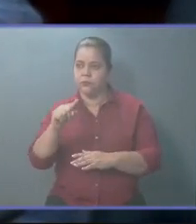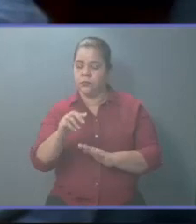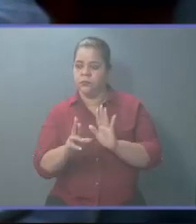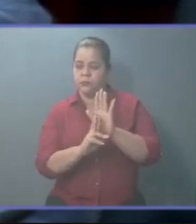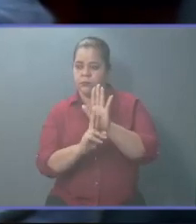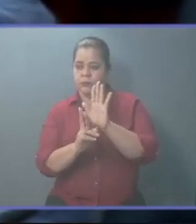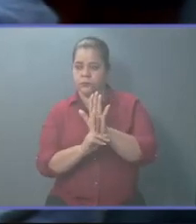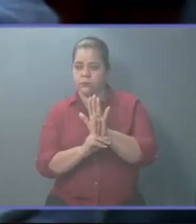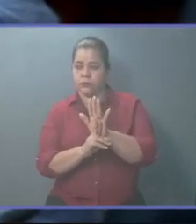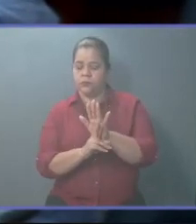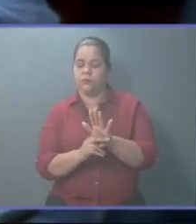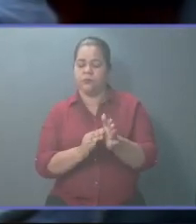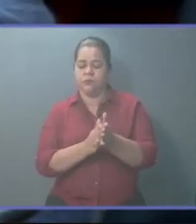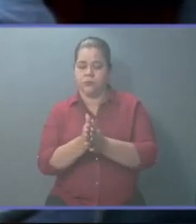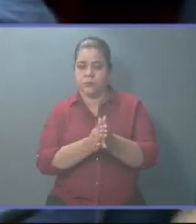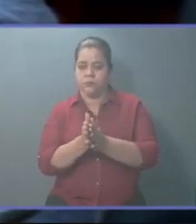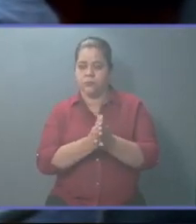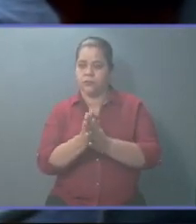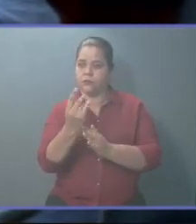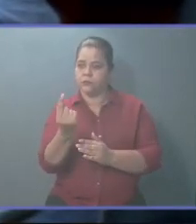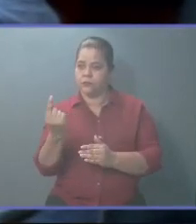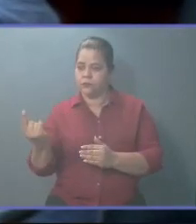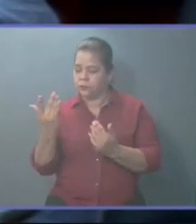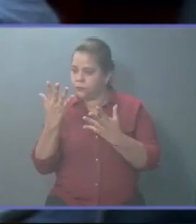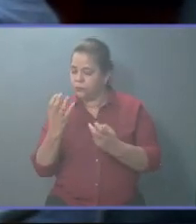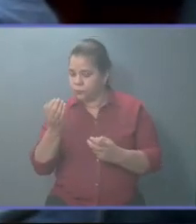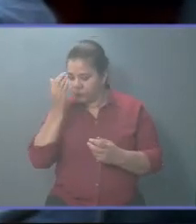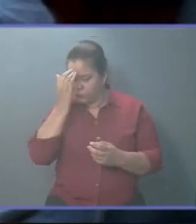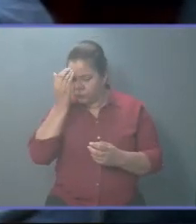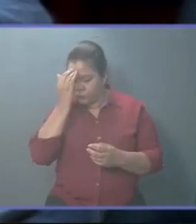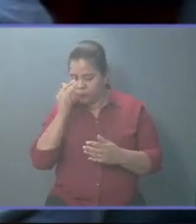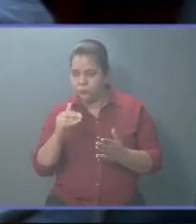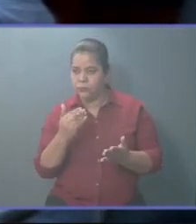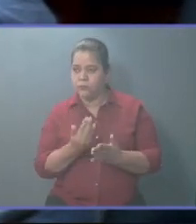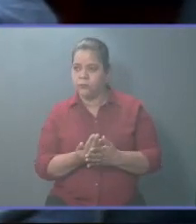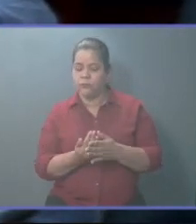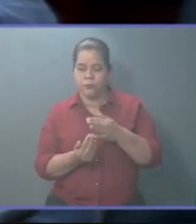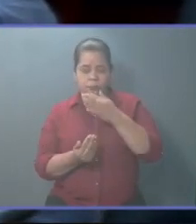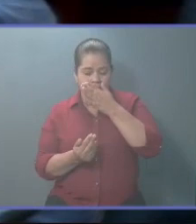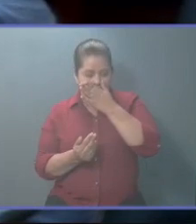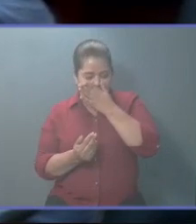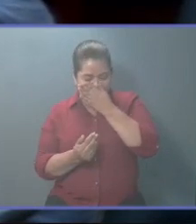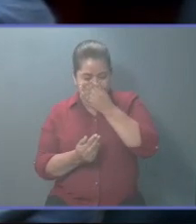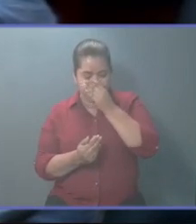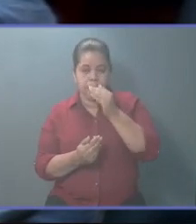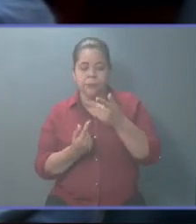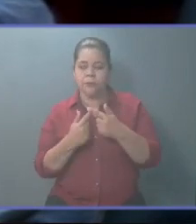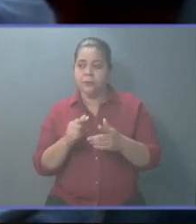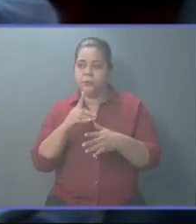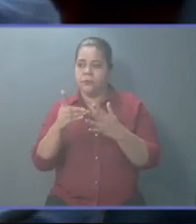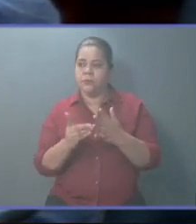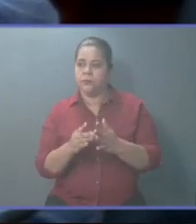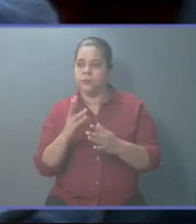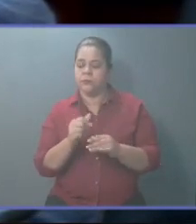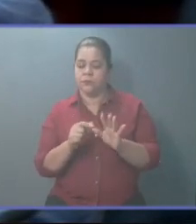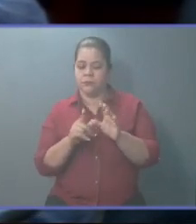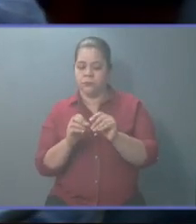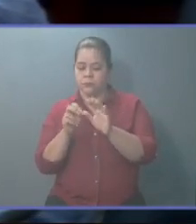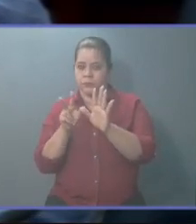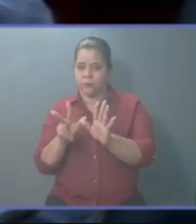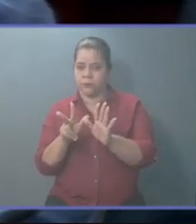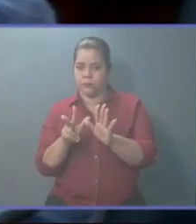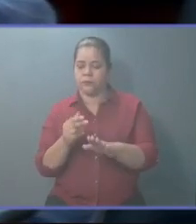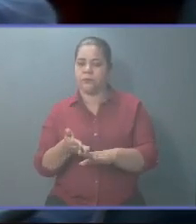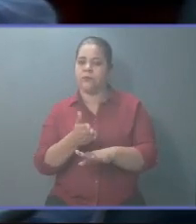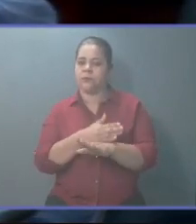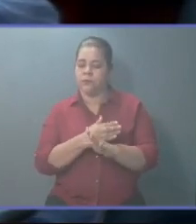ese interés ciudadano en conocer ese detalle y ese desglose. El decreto 608, como ustedes ya